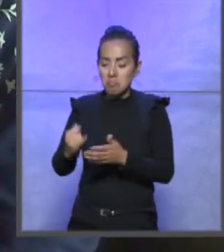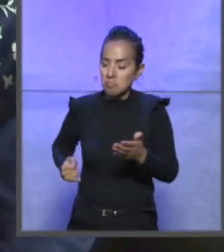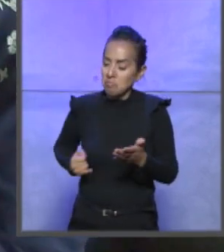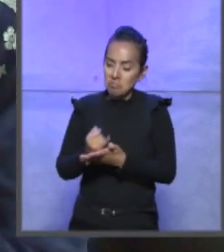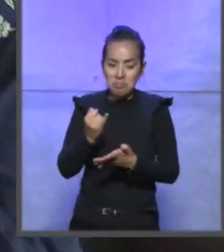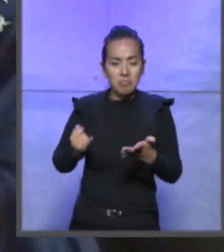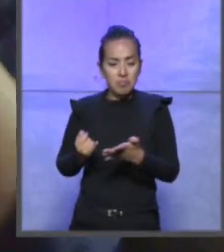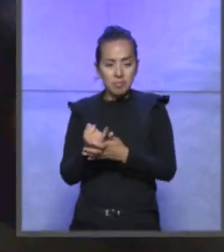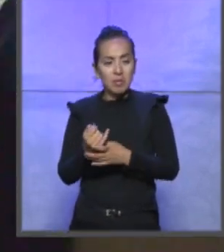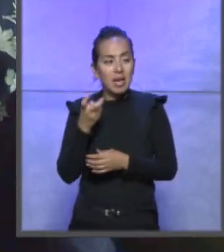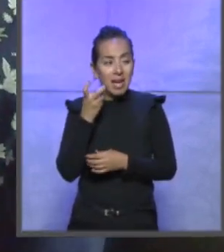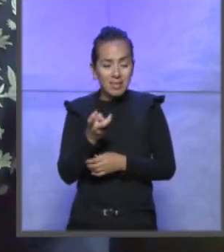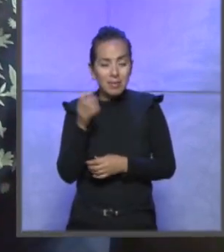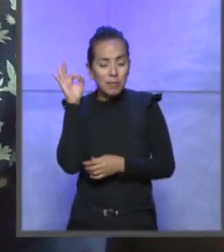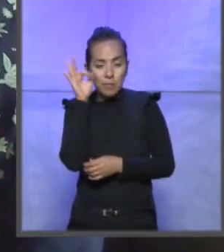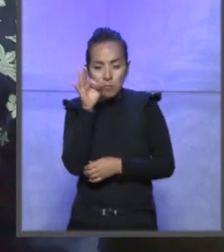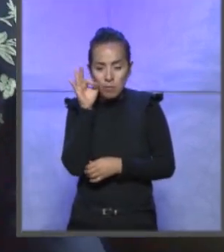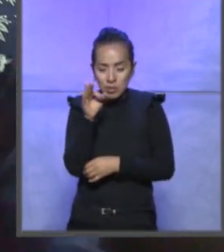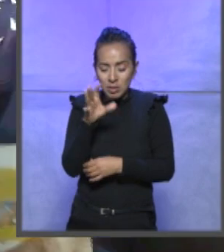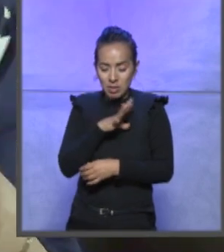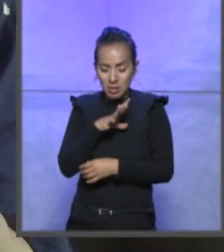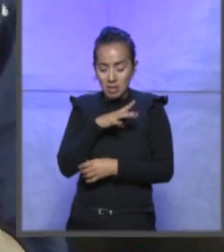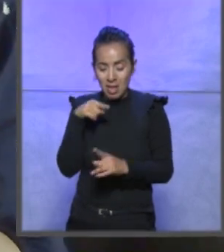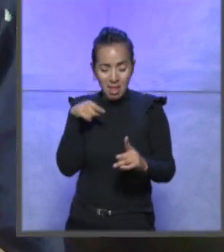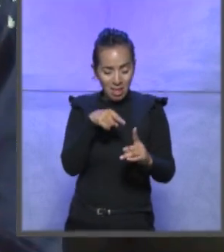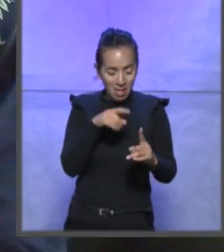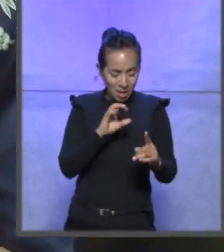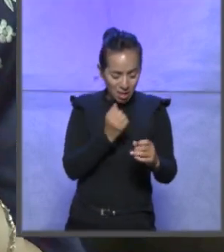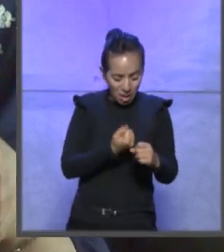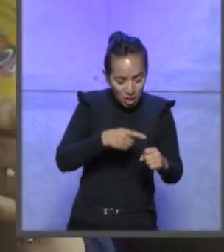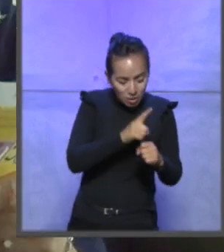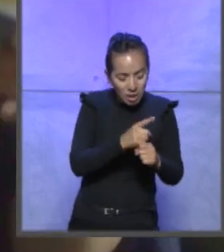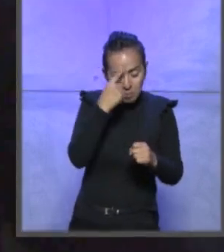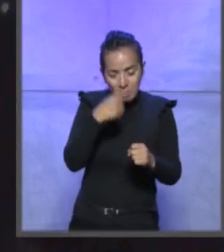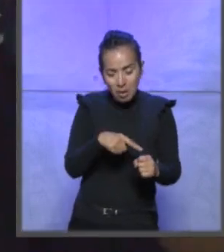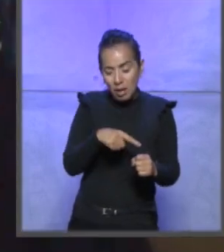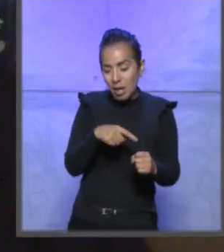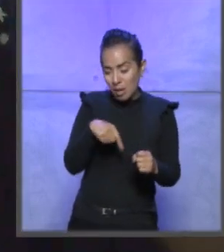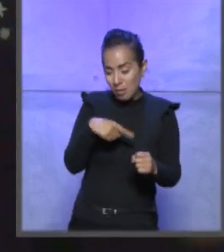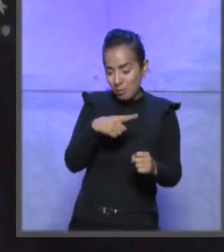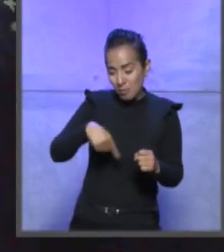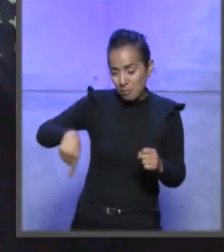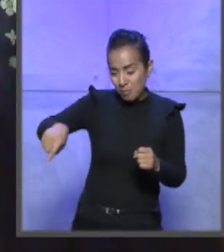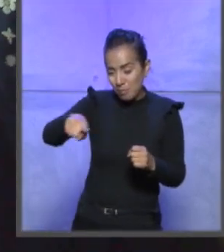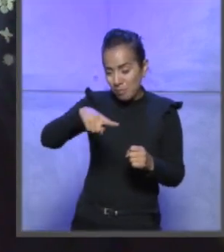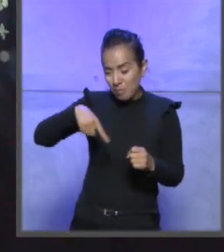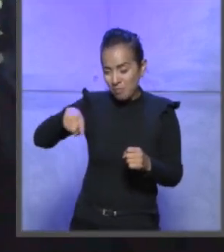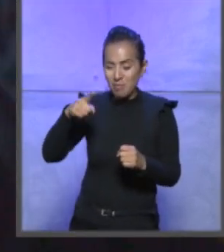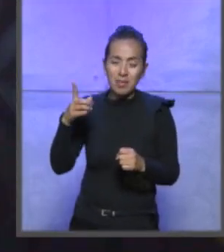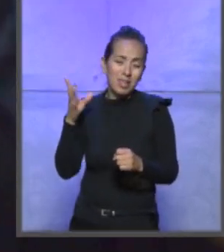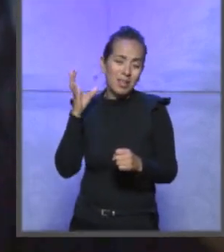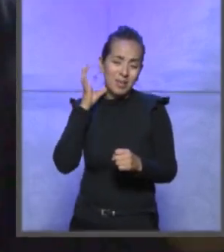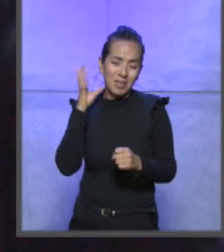decisiones. Esa influencia que podemos tener desde la sociedad para decirle a los que están en